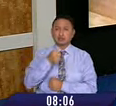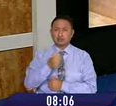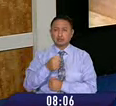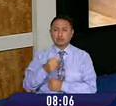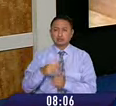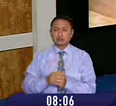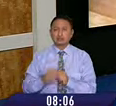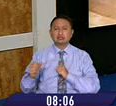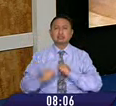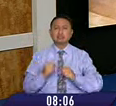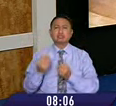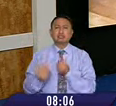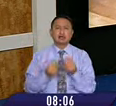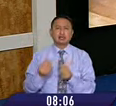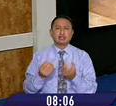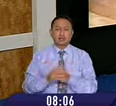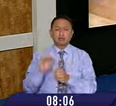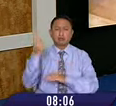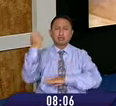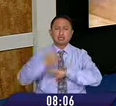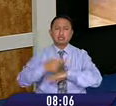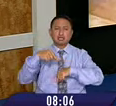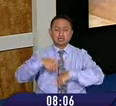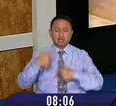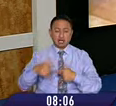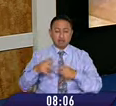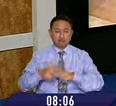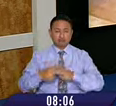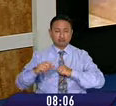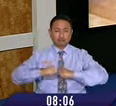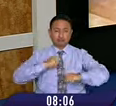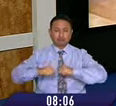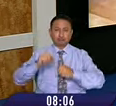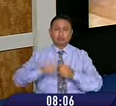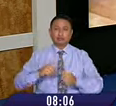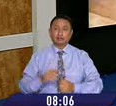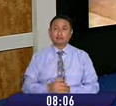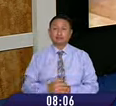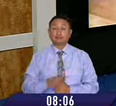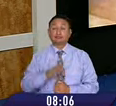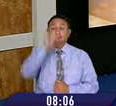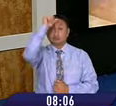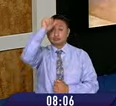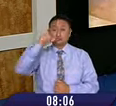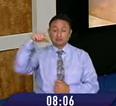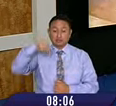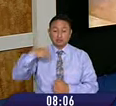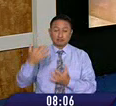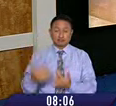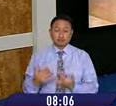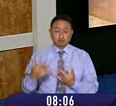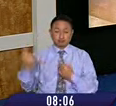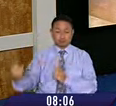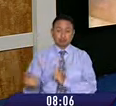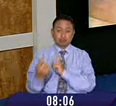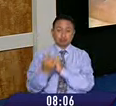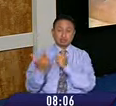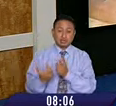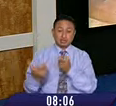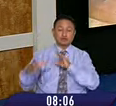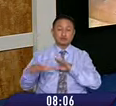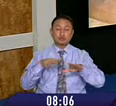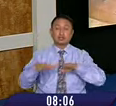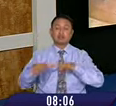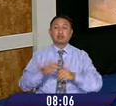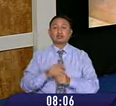van a estar las cosas, cómo se sienten el primer día y a trabajar por Quito. Adriana Rojas, ahí esperando que lleguen para comenzar las